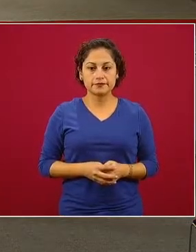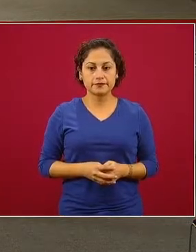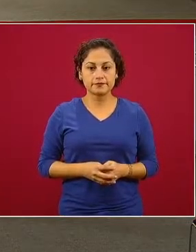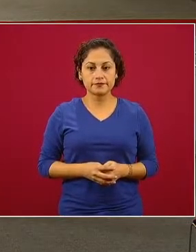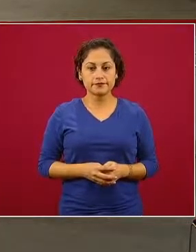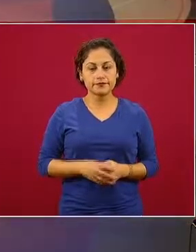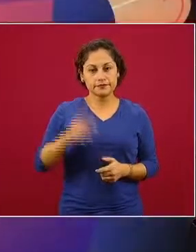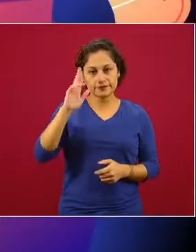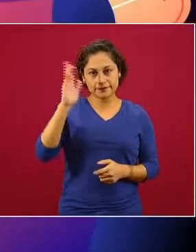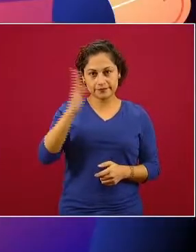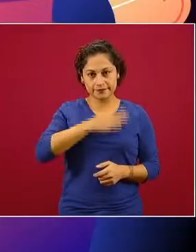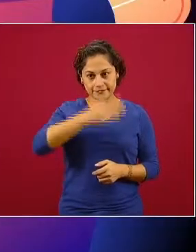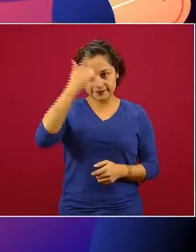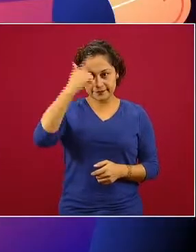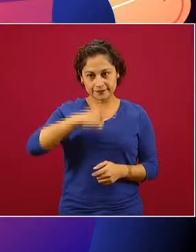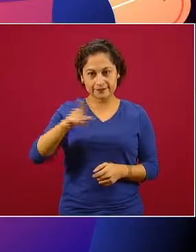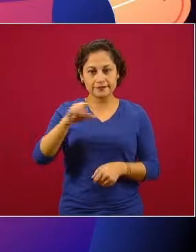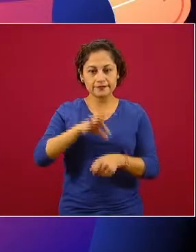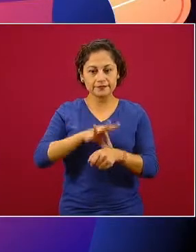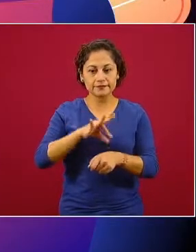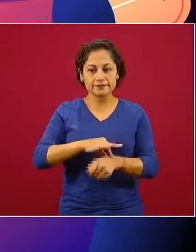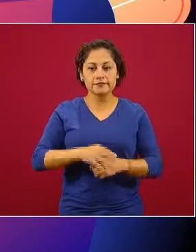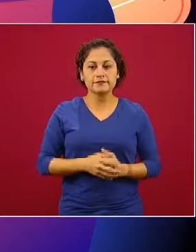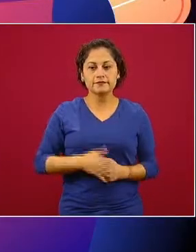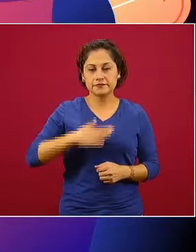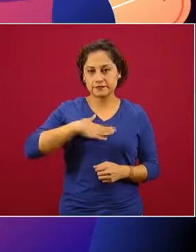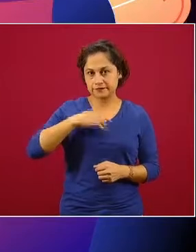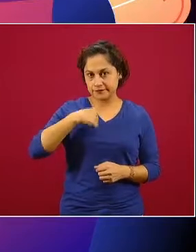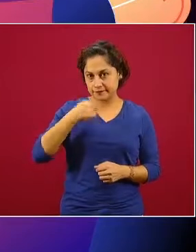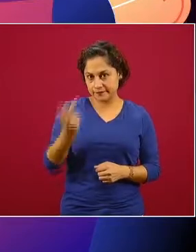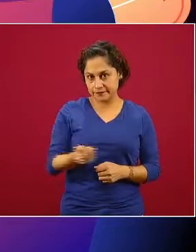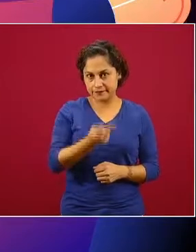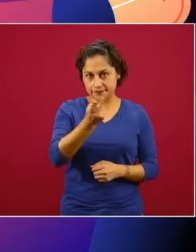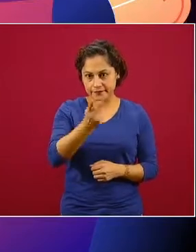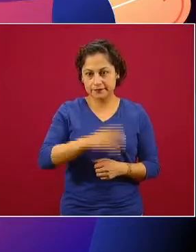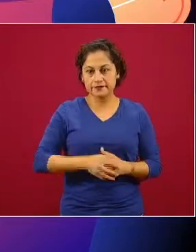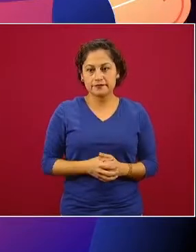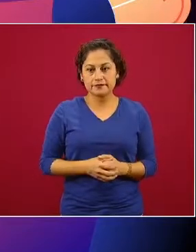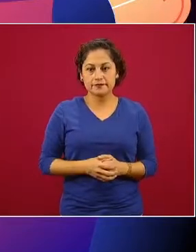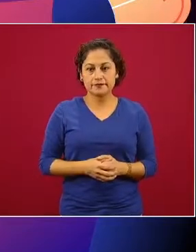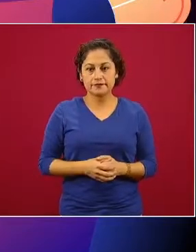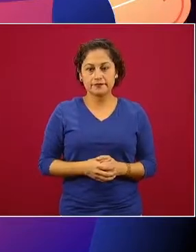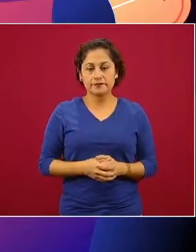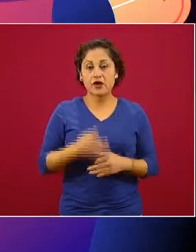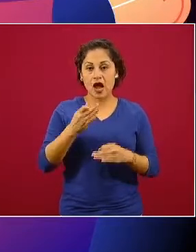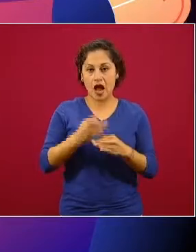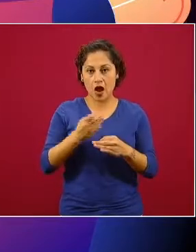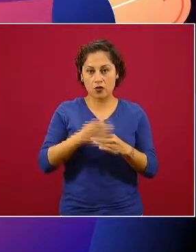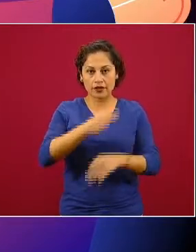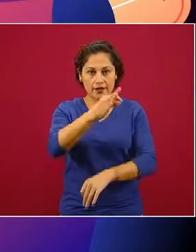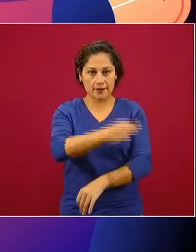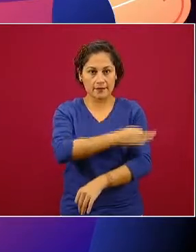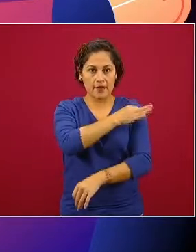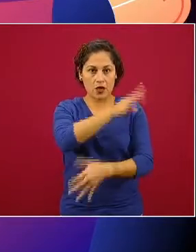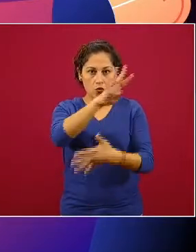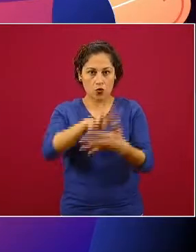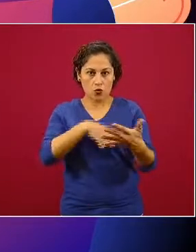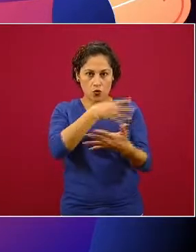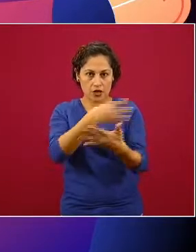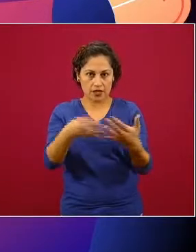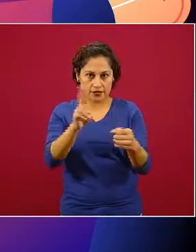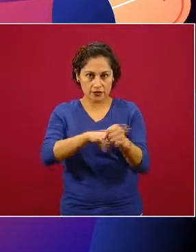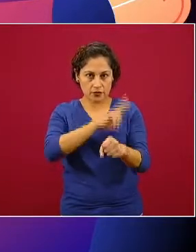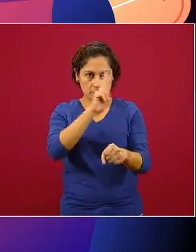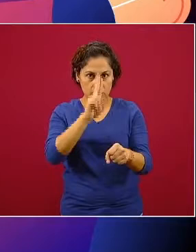Buenas noches, doctor Gatell. Mi pregunta es, tomando en cuenta el esquema básico de vacunación, ¿podría ayudar a prevenir a que